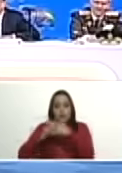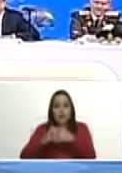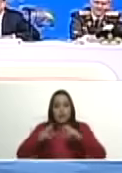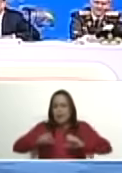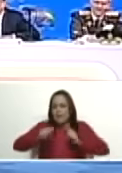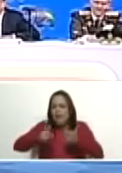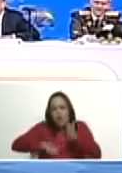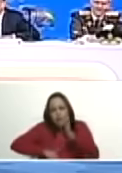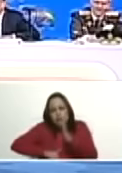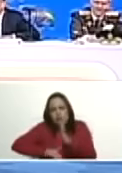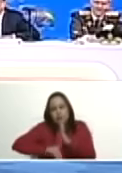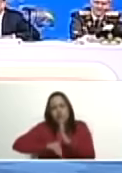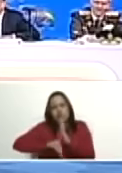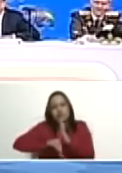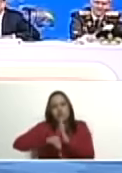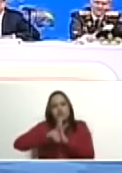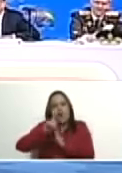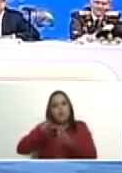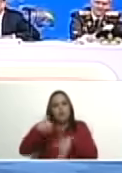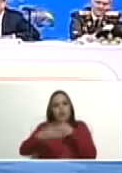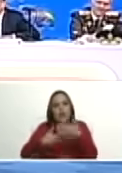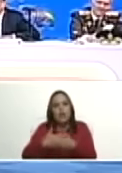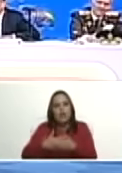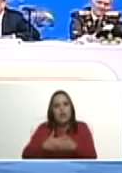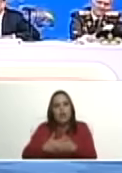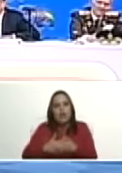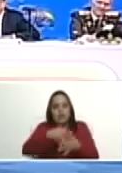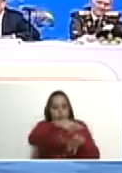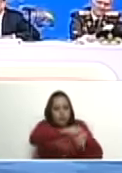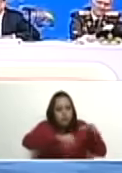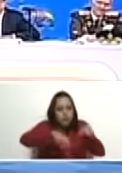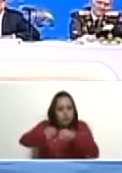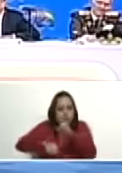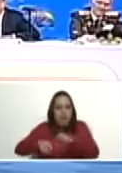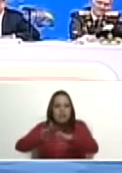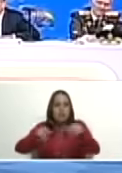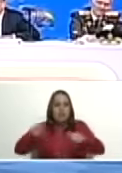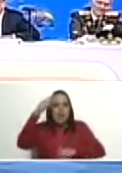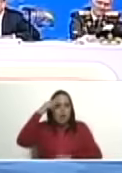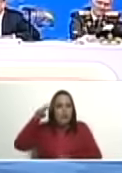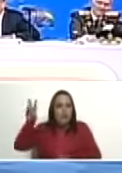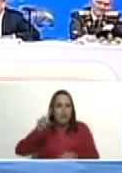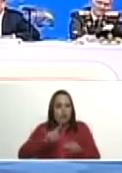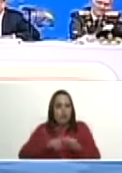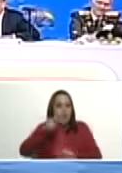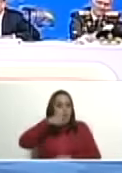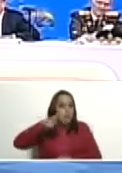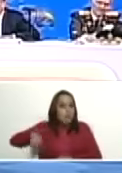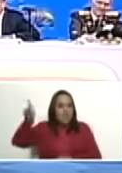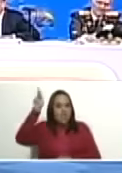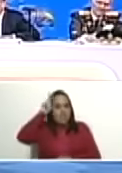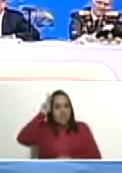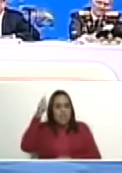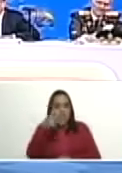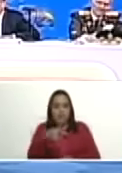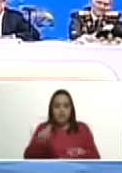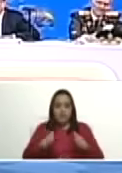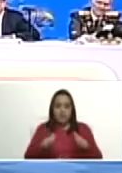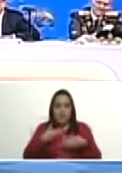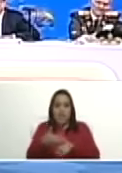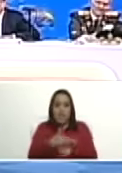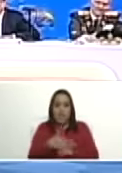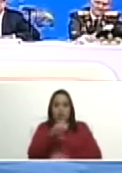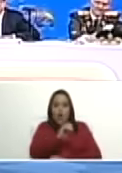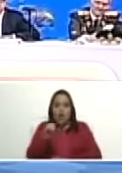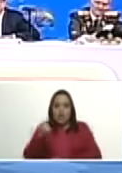naciente que le arrebataba territorios a México, a los pueblos indígenas originarios del